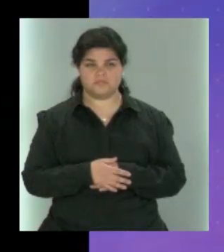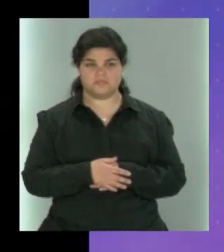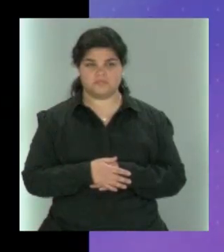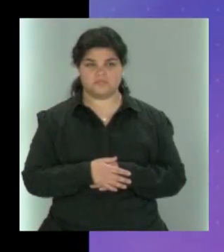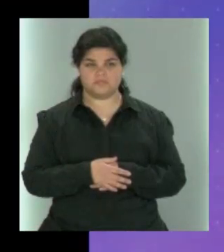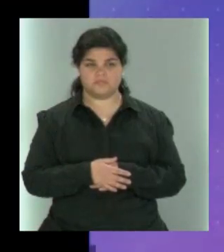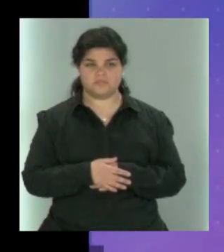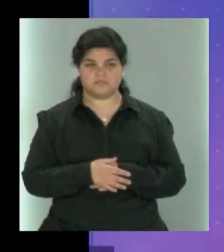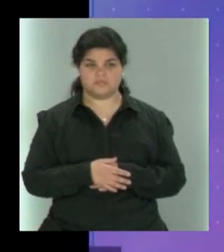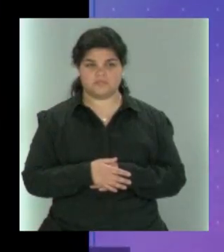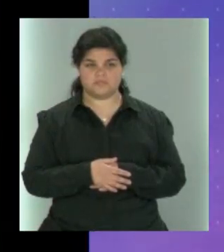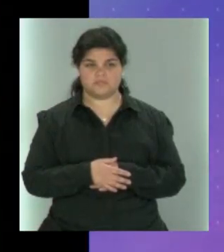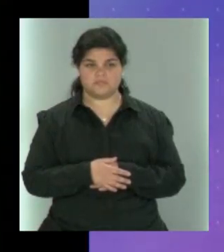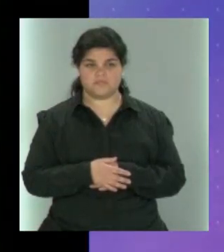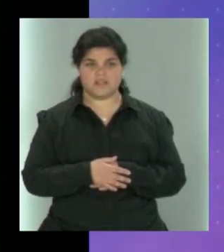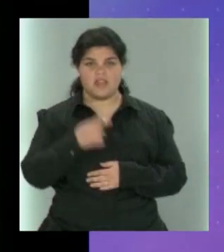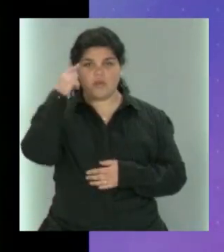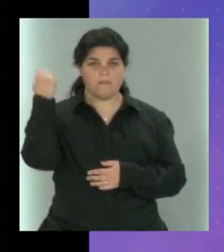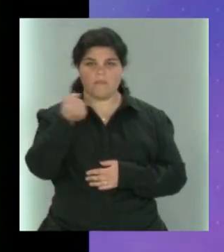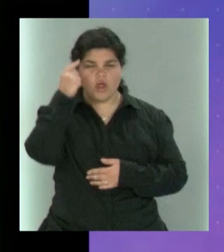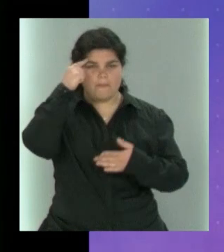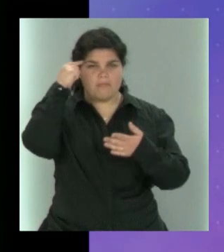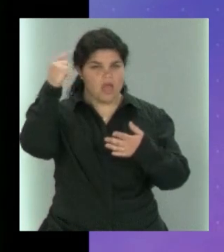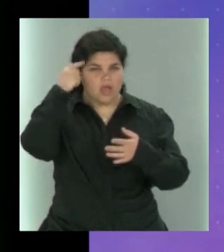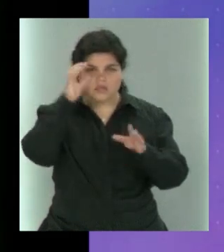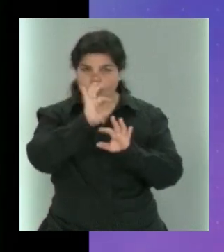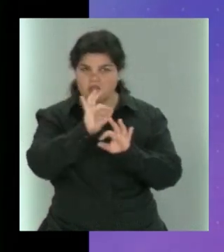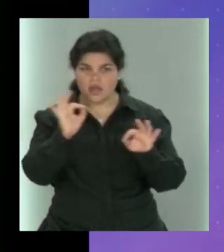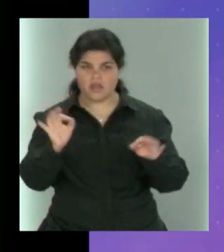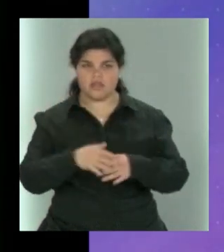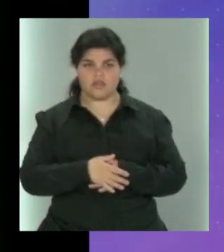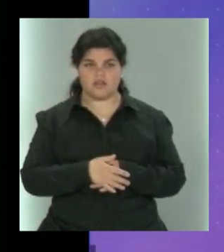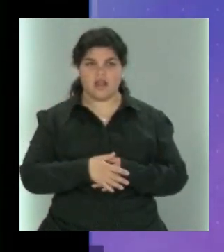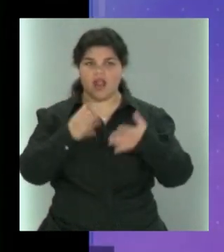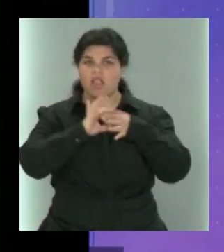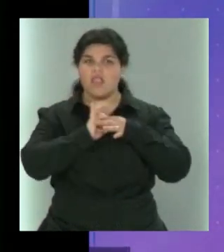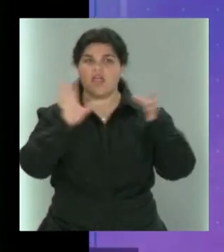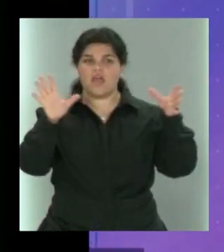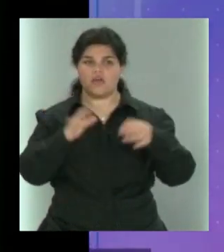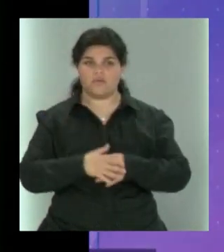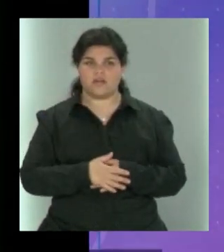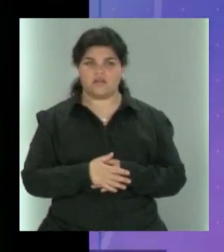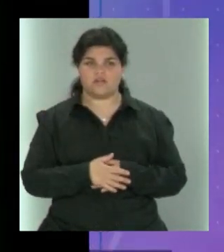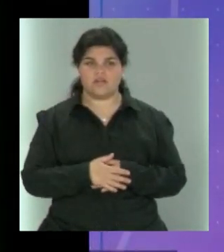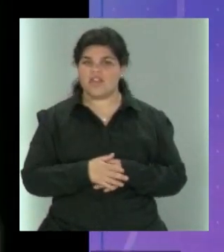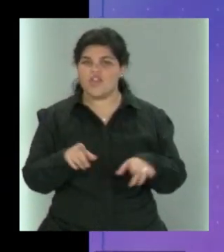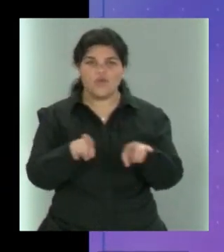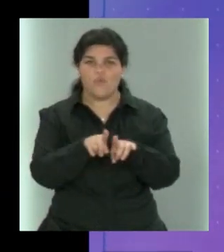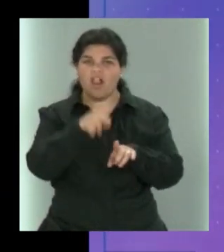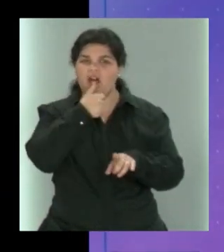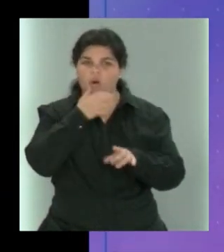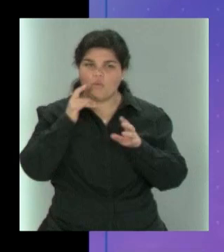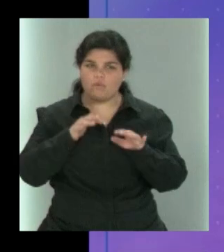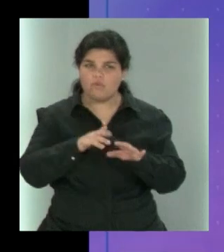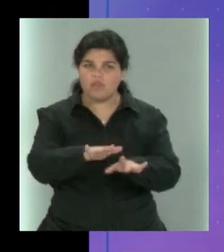I said, empty your mind. Be formless, shapeless, like water. Water